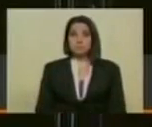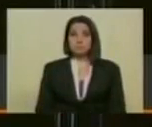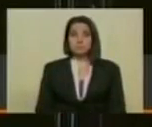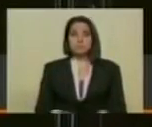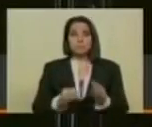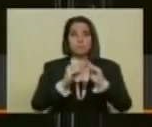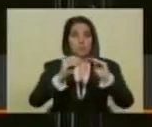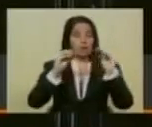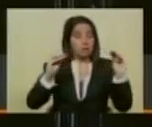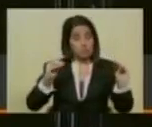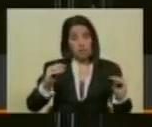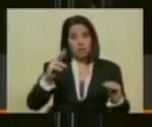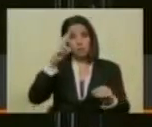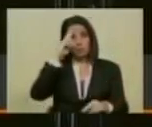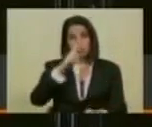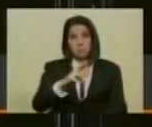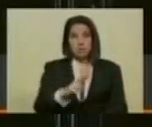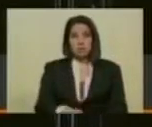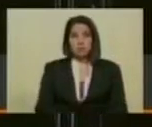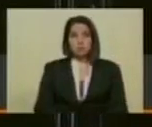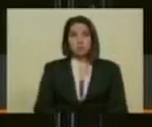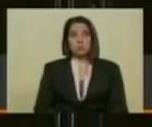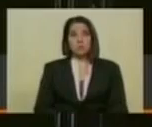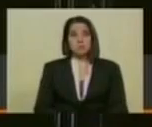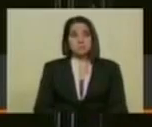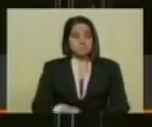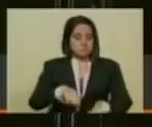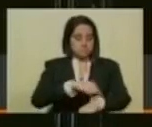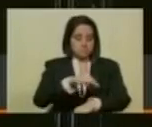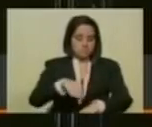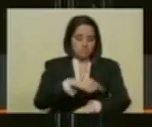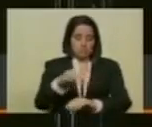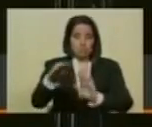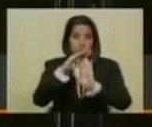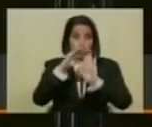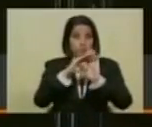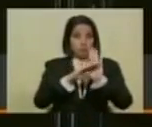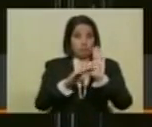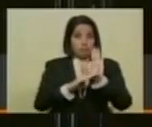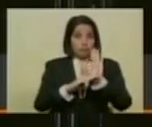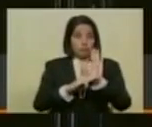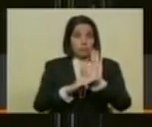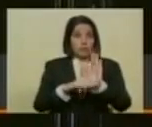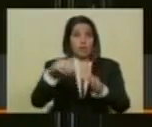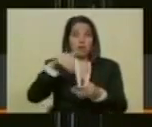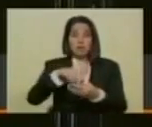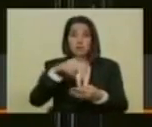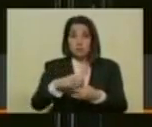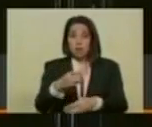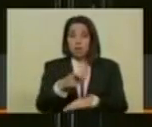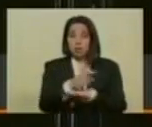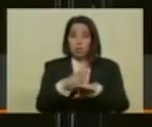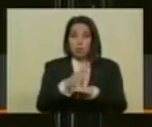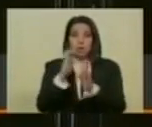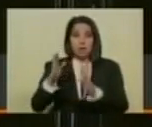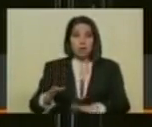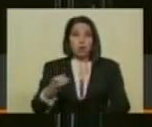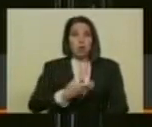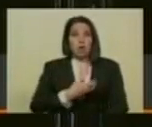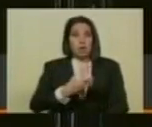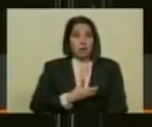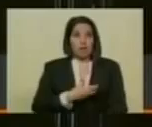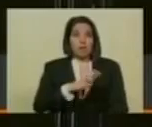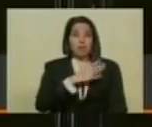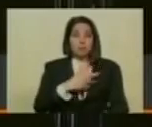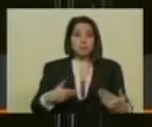llamando al respeto, estableciendo un cronograma electoral para las elecciones de gobernadores, de alcaldes, de presidentes,